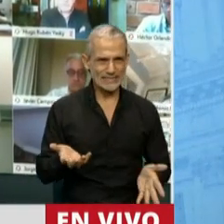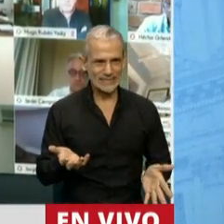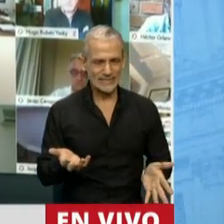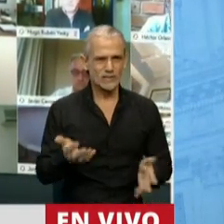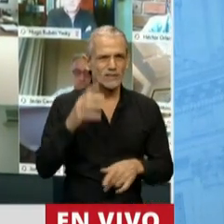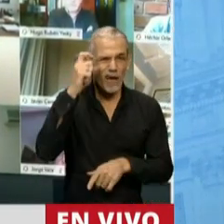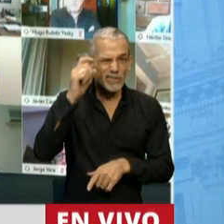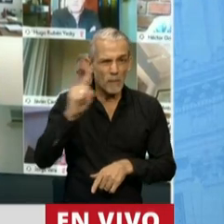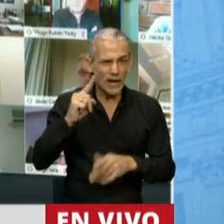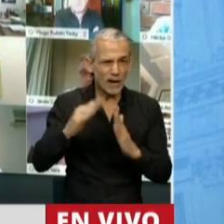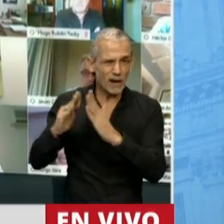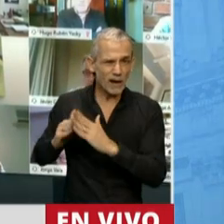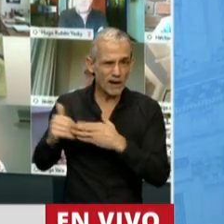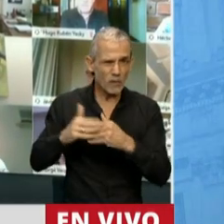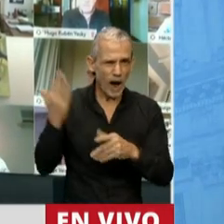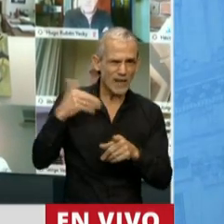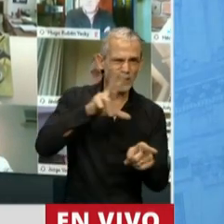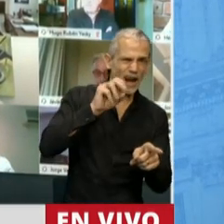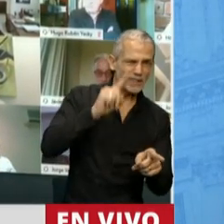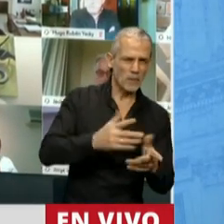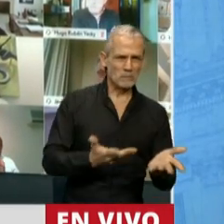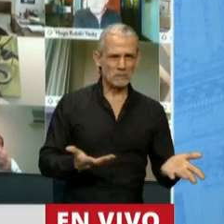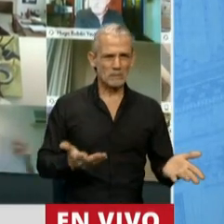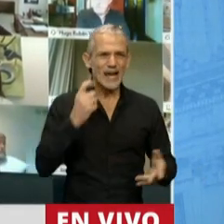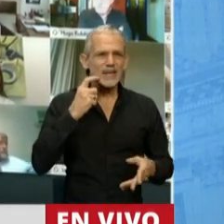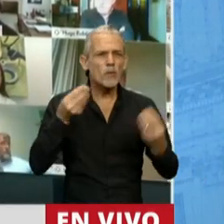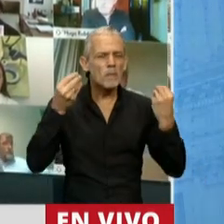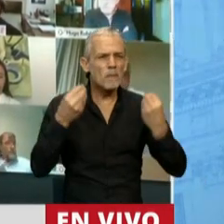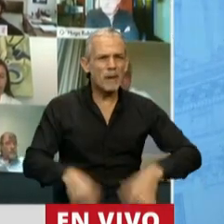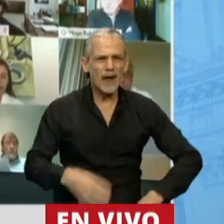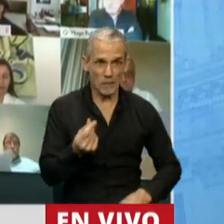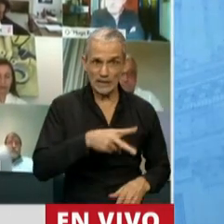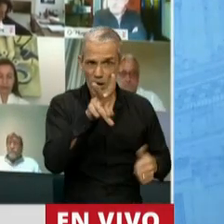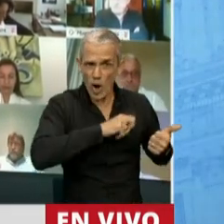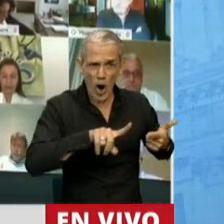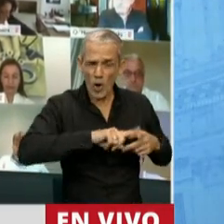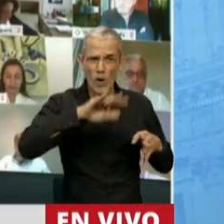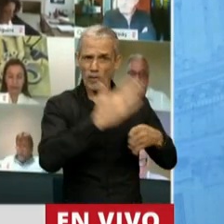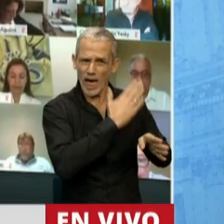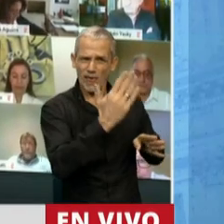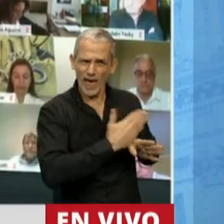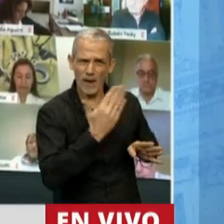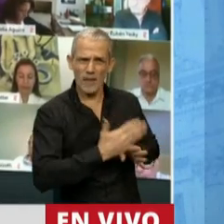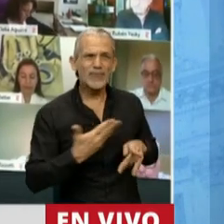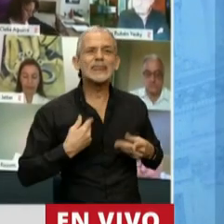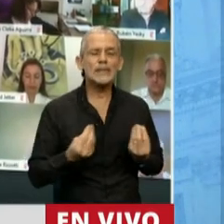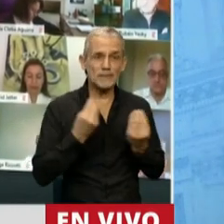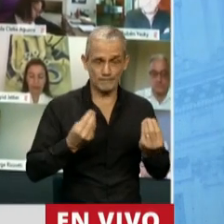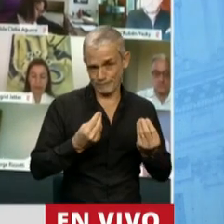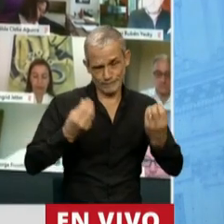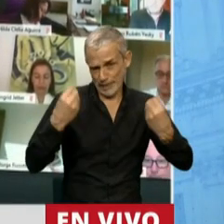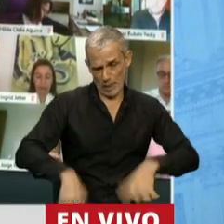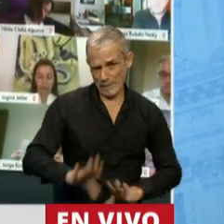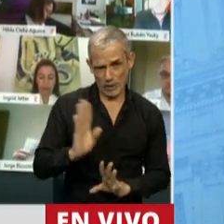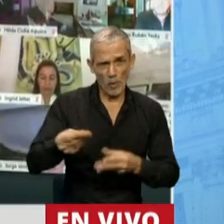decir, 10.000 viviendas. San Luis ha perdido, por no cobrar en tiempo y en forma, casi un